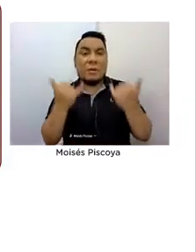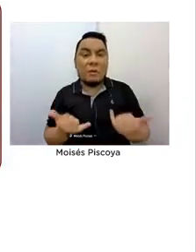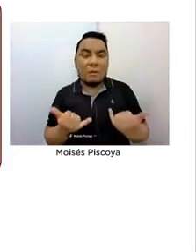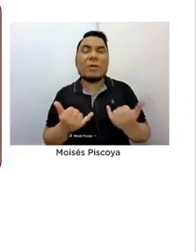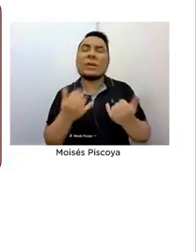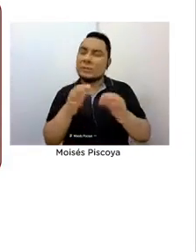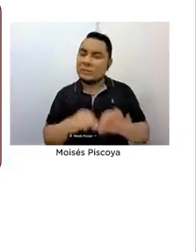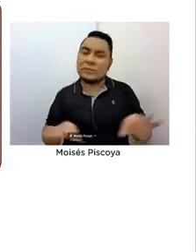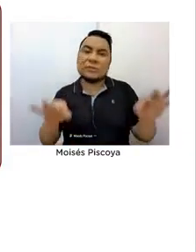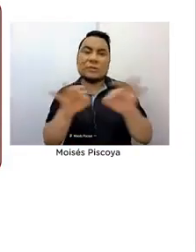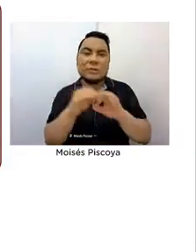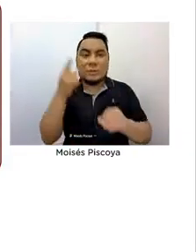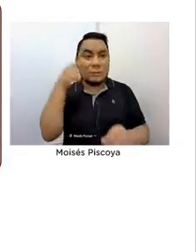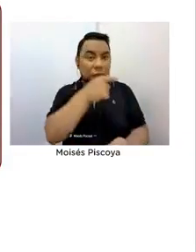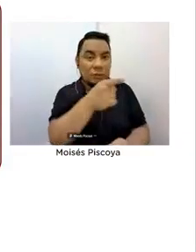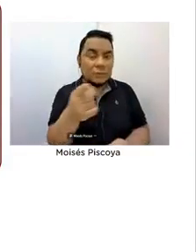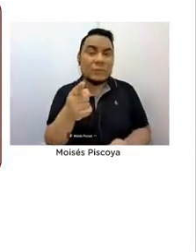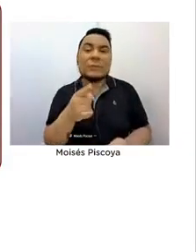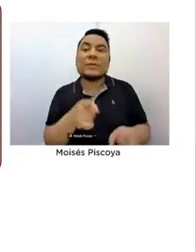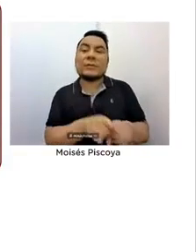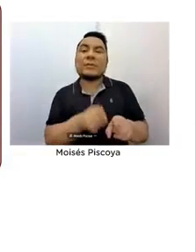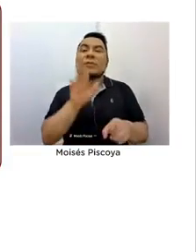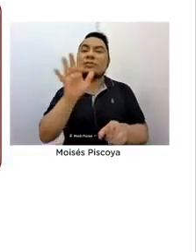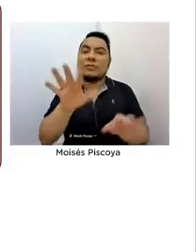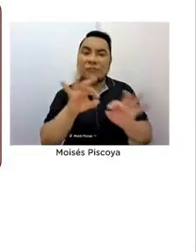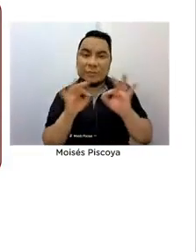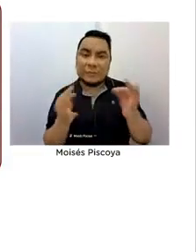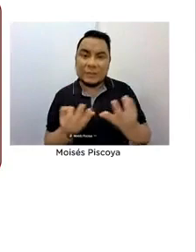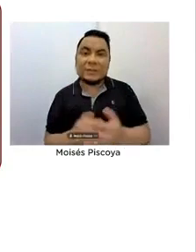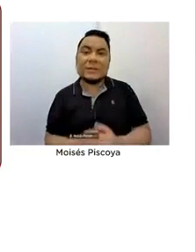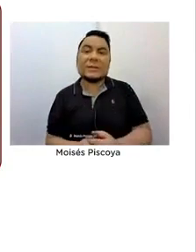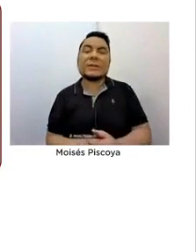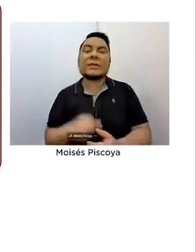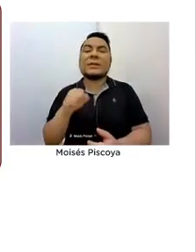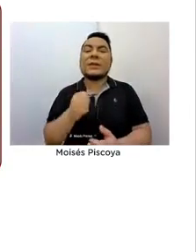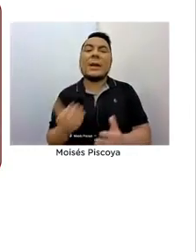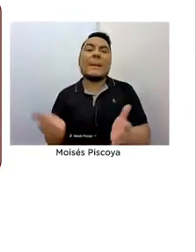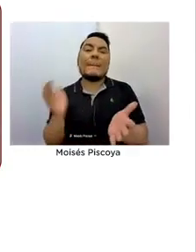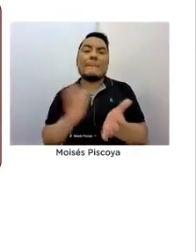importante no solo para ustedes, sino también para sus familias y más